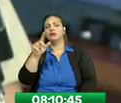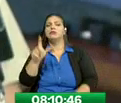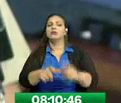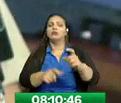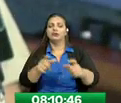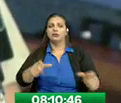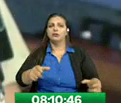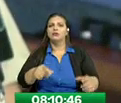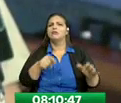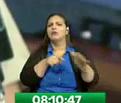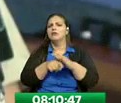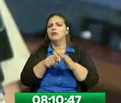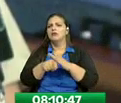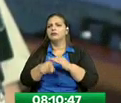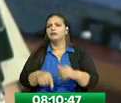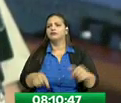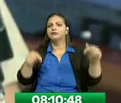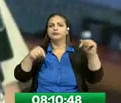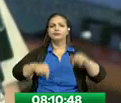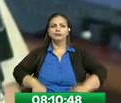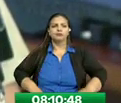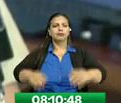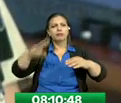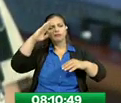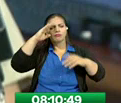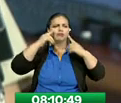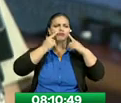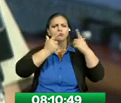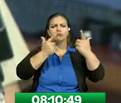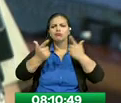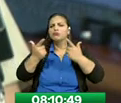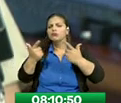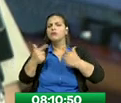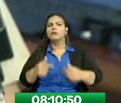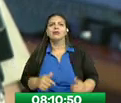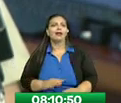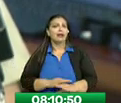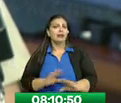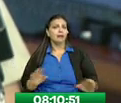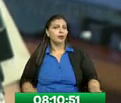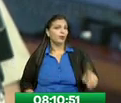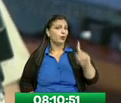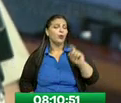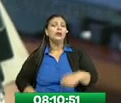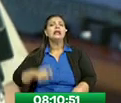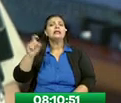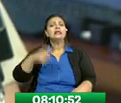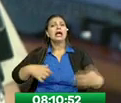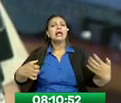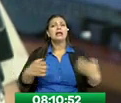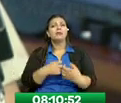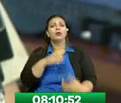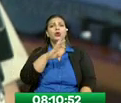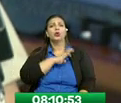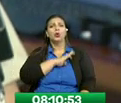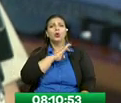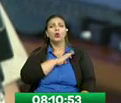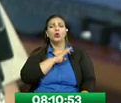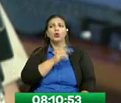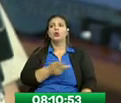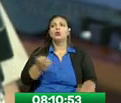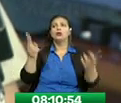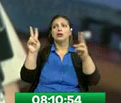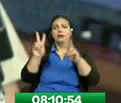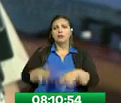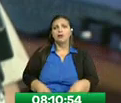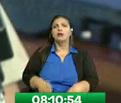basta el servicio de patrullaje, hay que incorporar tecnología, hay que incorporar y cooperación internacional,